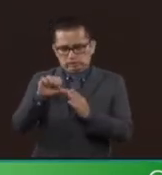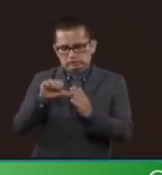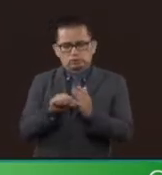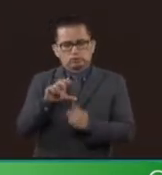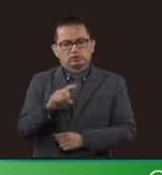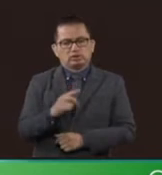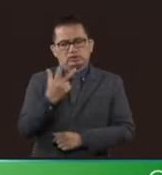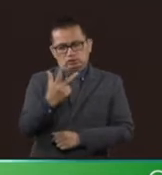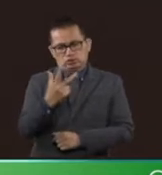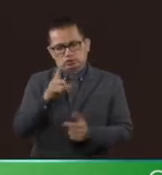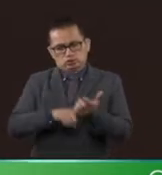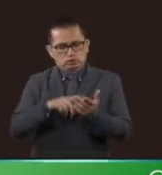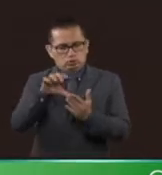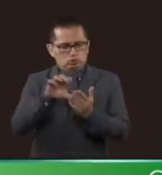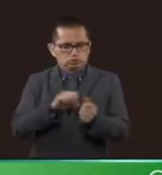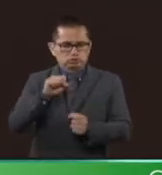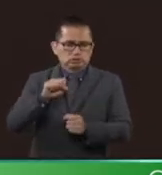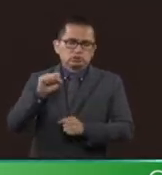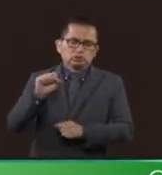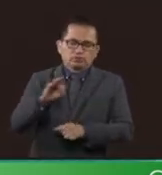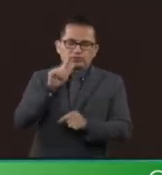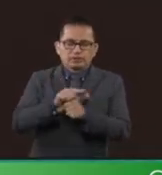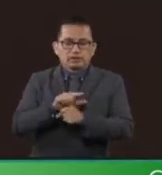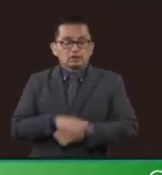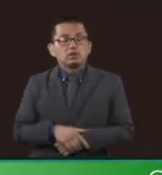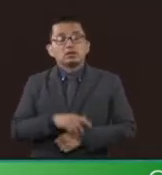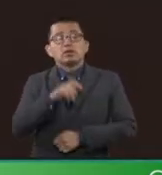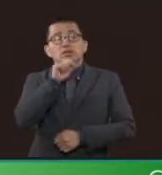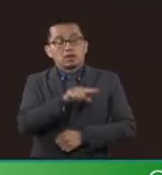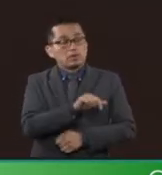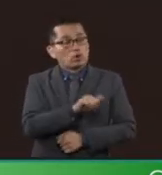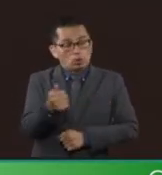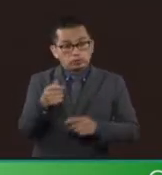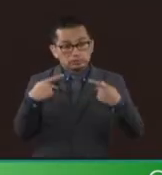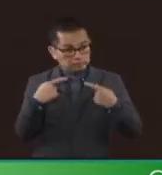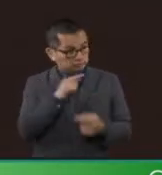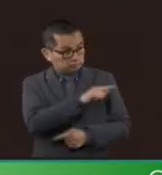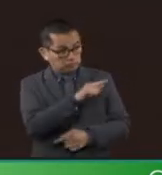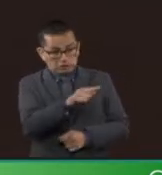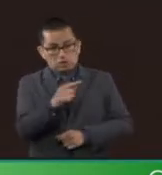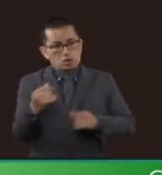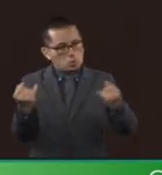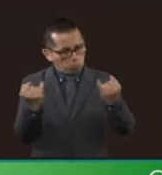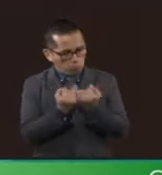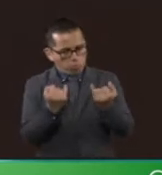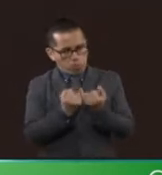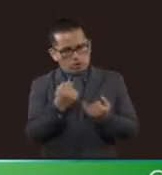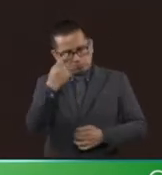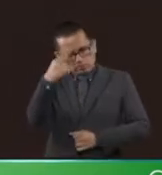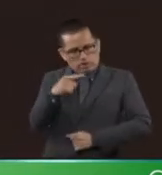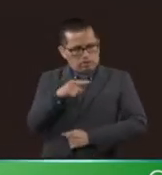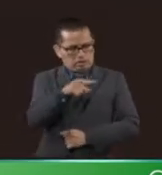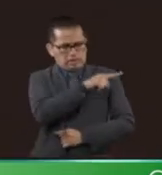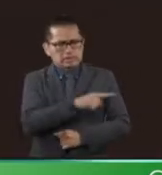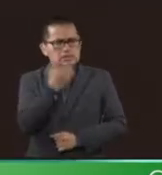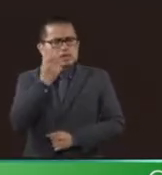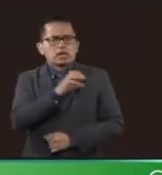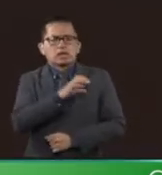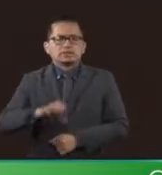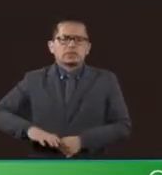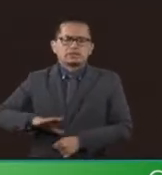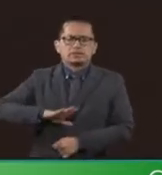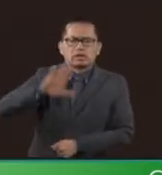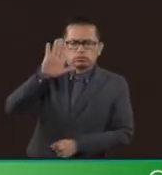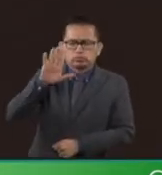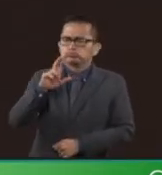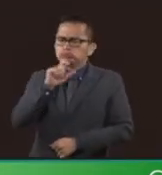Constitución Federal, al igual que se hace con otras personas candidatas a cargos de elección popular o que busquen ocupar